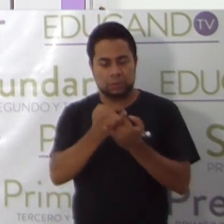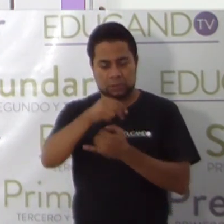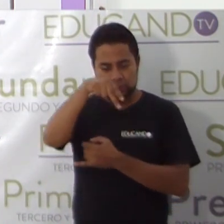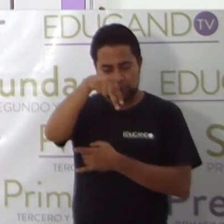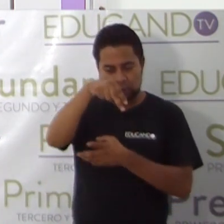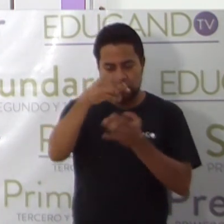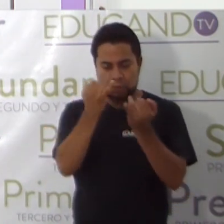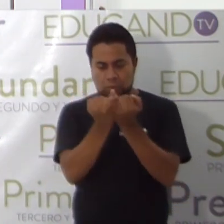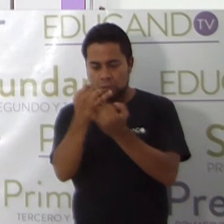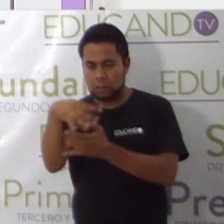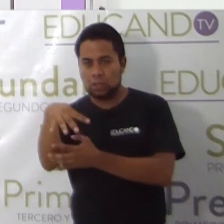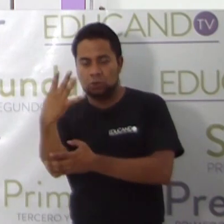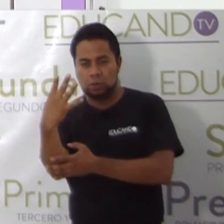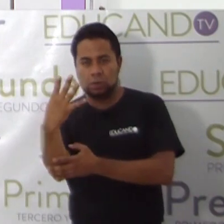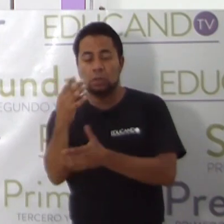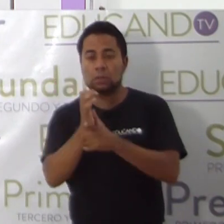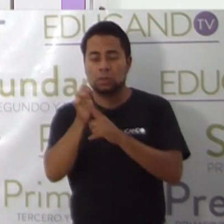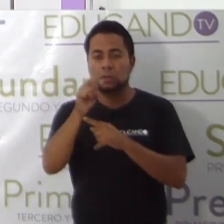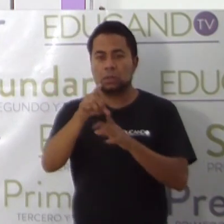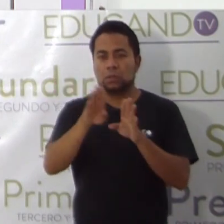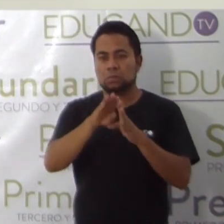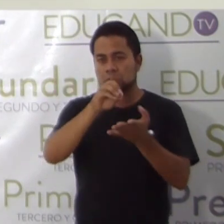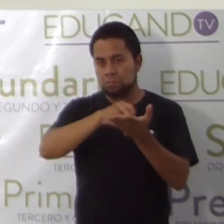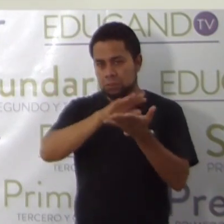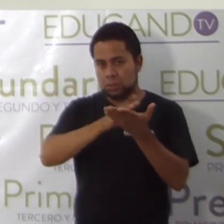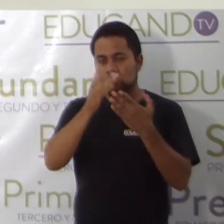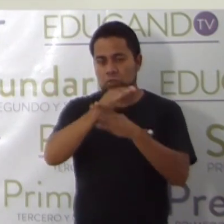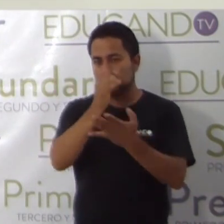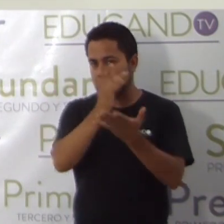a 14. Entonces vamos a trabajar sobre eso.